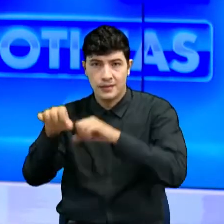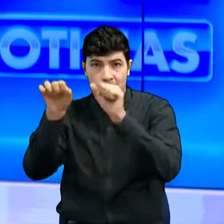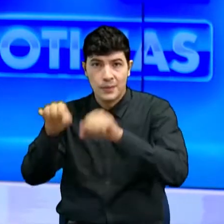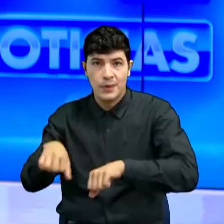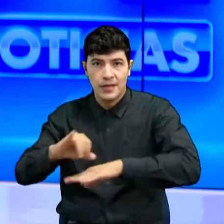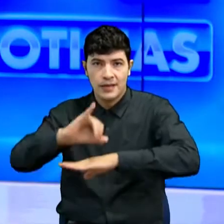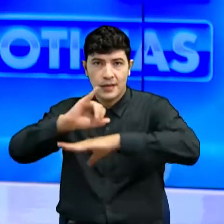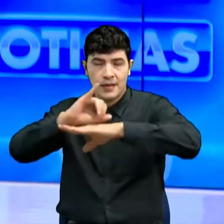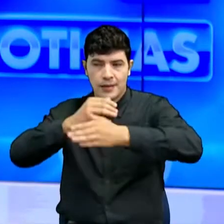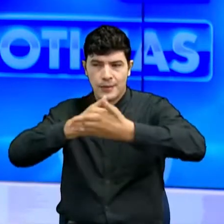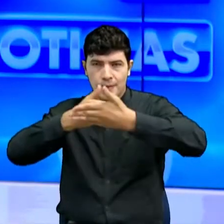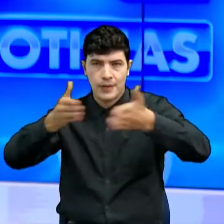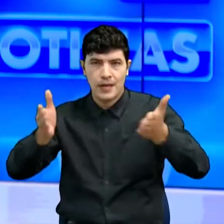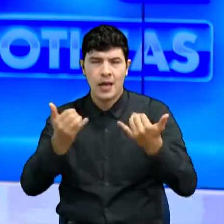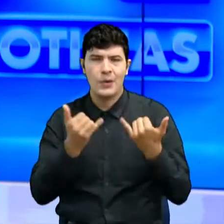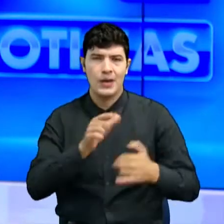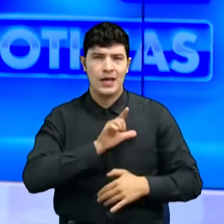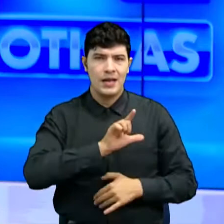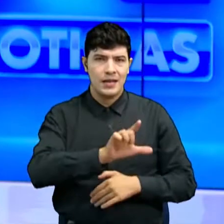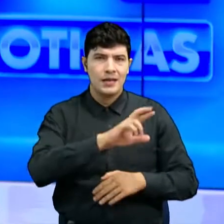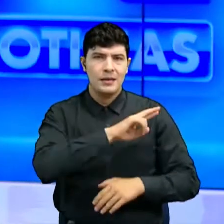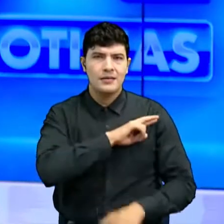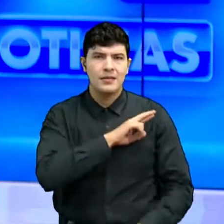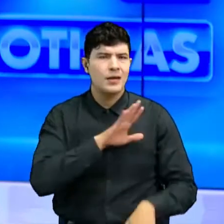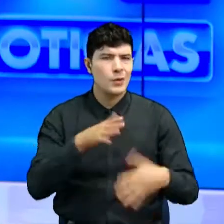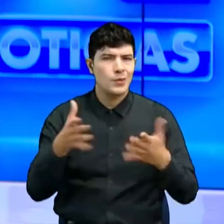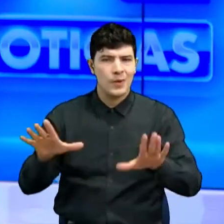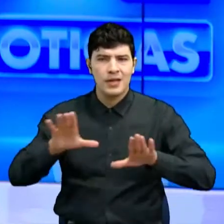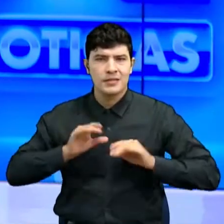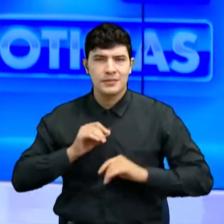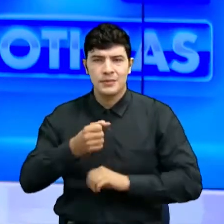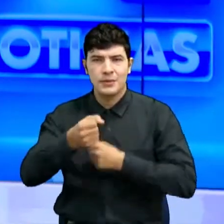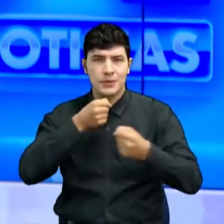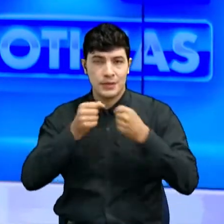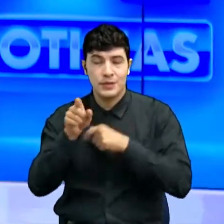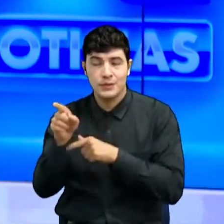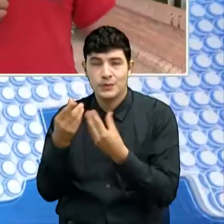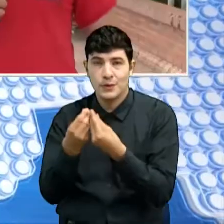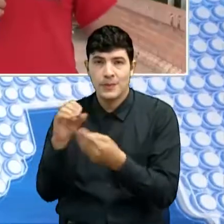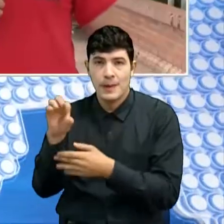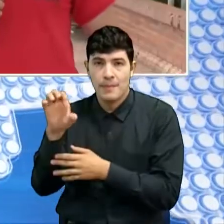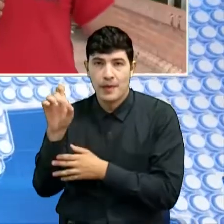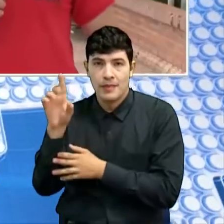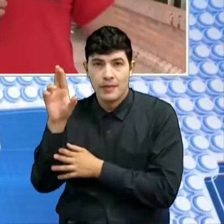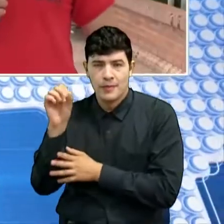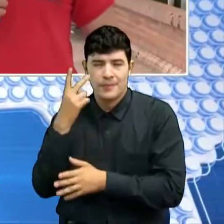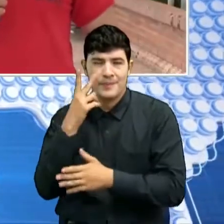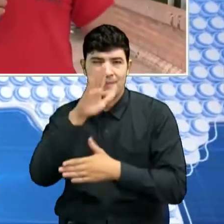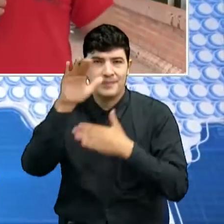se preparan para el inicio de estas actividades? Le preguntamos a Pedro Manrique. Buenas tardes.